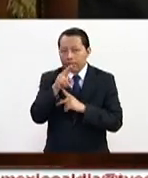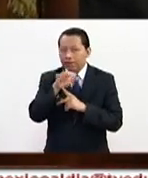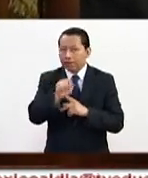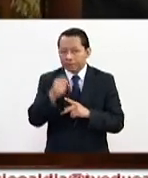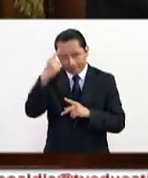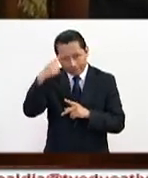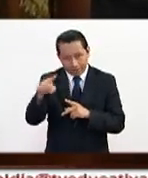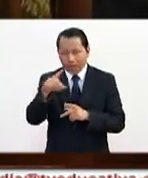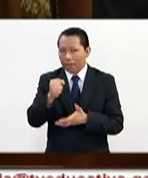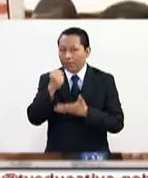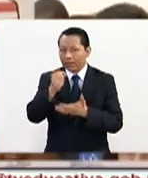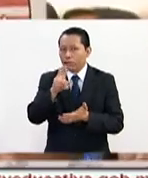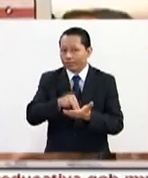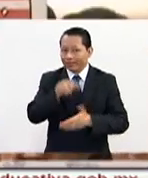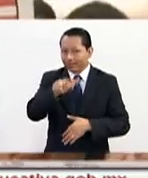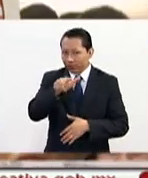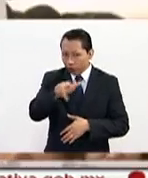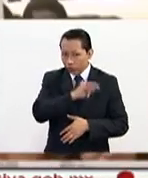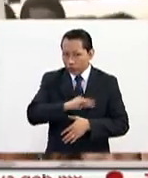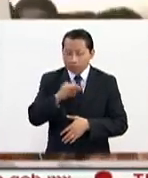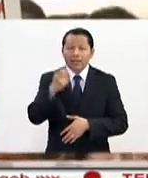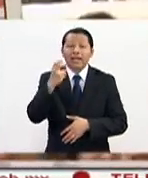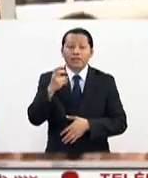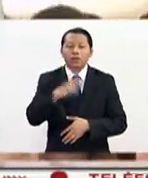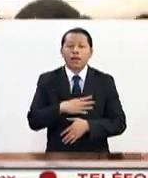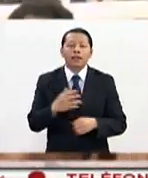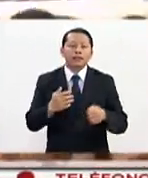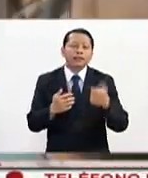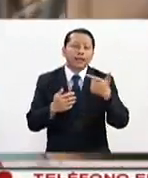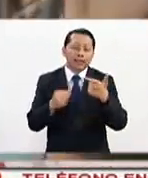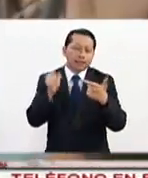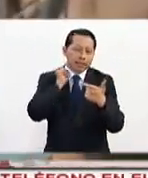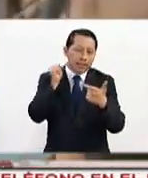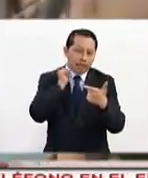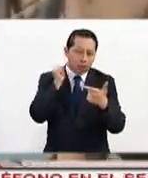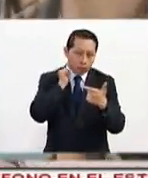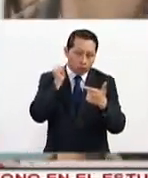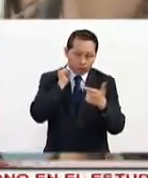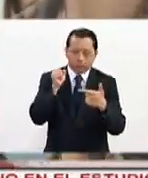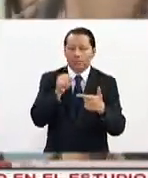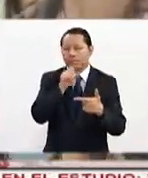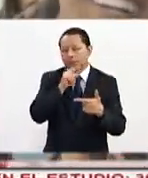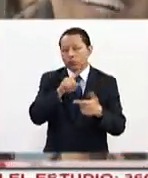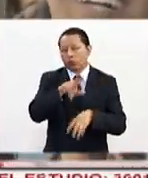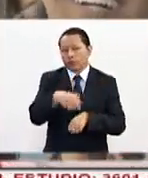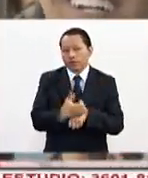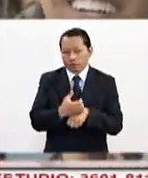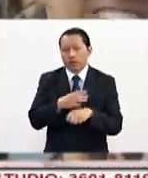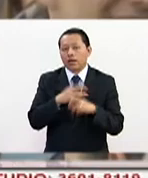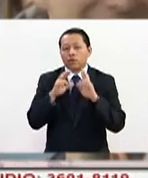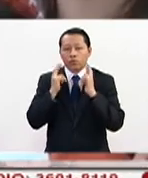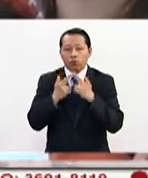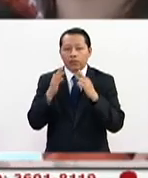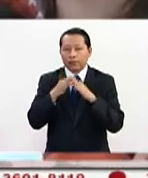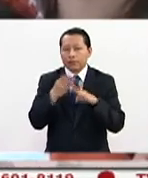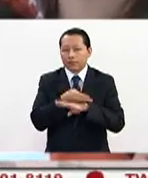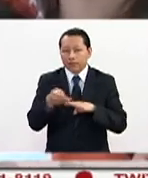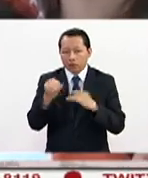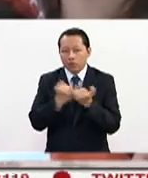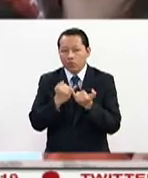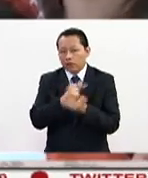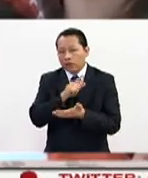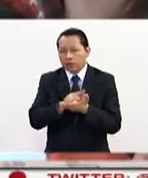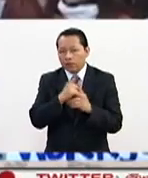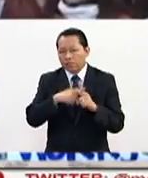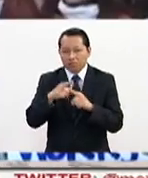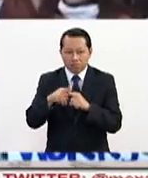2018. El mandatario acordó esta postura con 7 senadores republicanos durante una reunión en la Casa Blanca, según aseguraron los legisladores